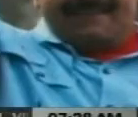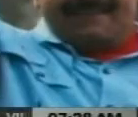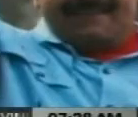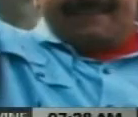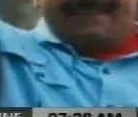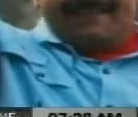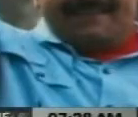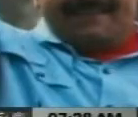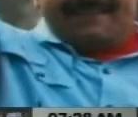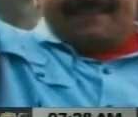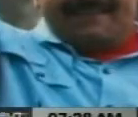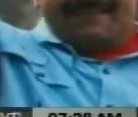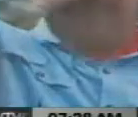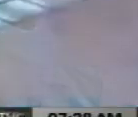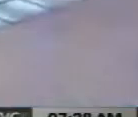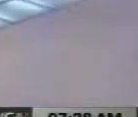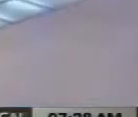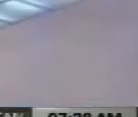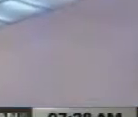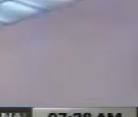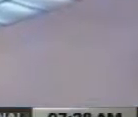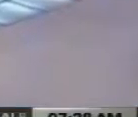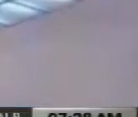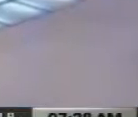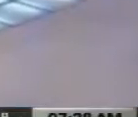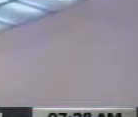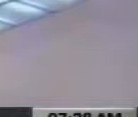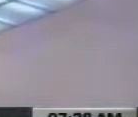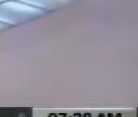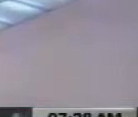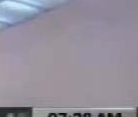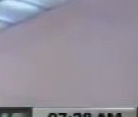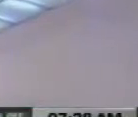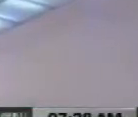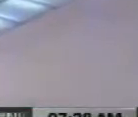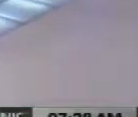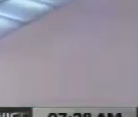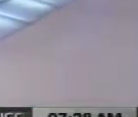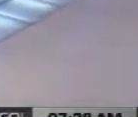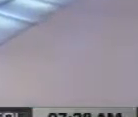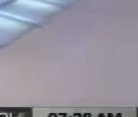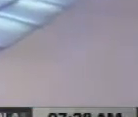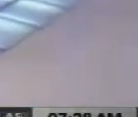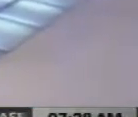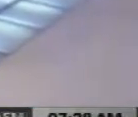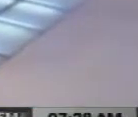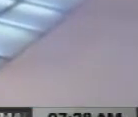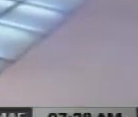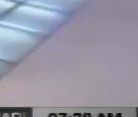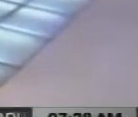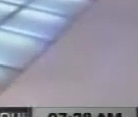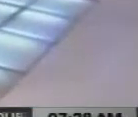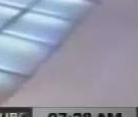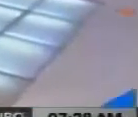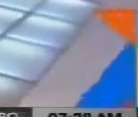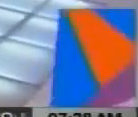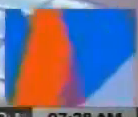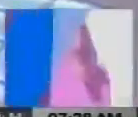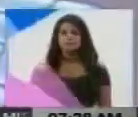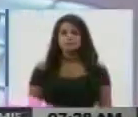la derecha rapaz venezolana. Continuamos en este desayuno, escuchábamos palabras del primer mandatario nacional, Nicolás Maduro Moros.